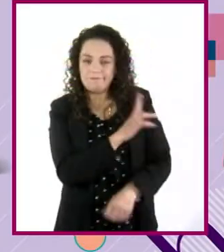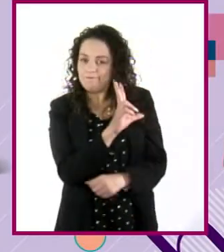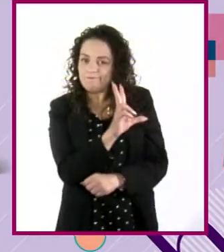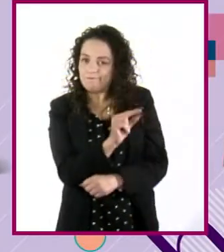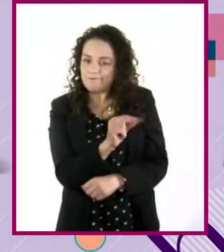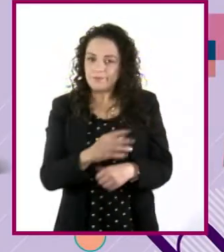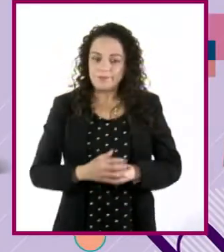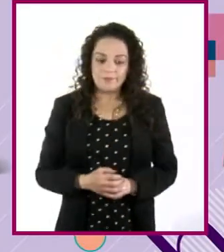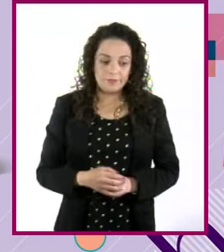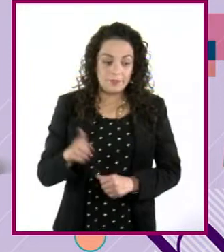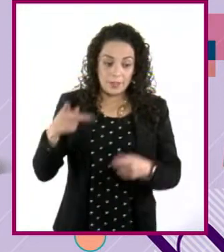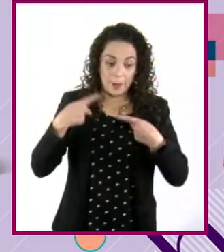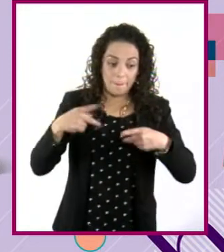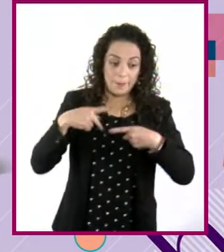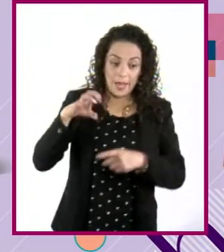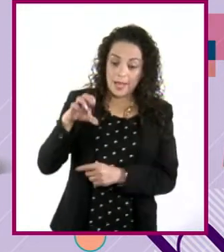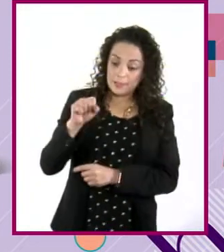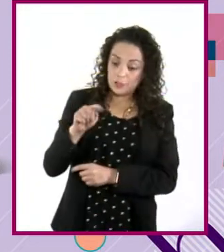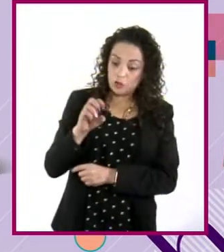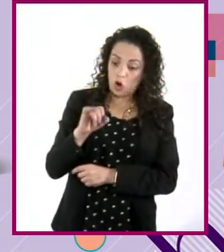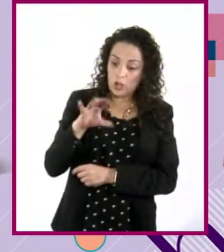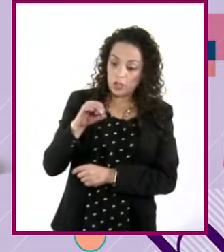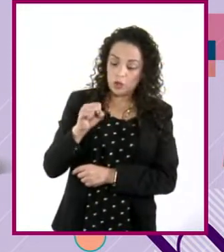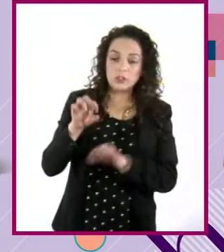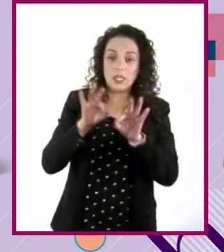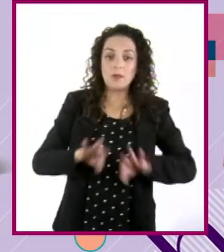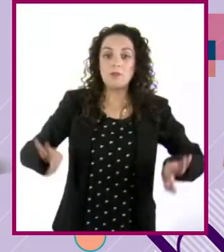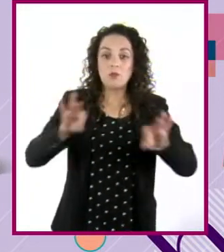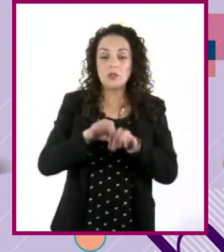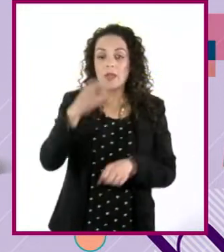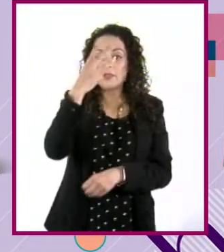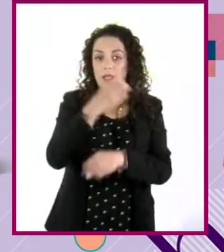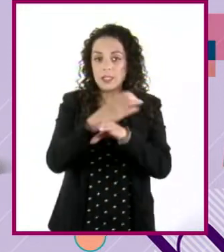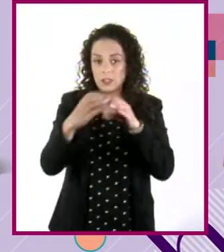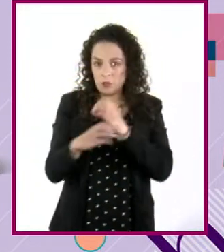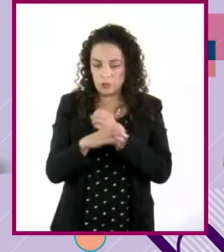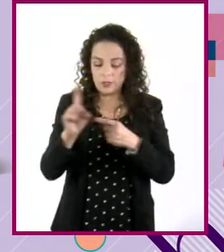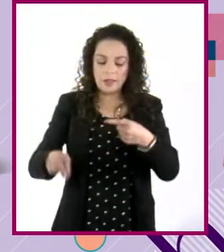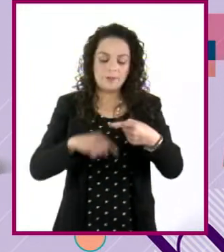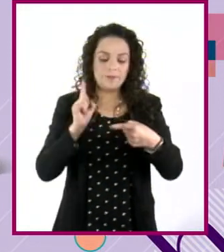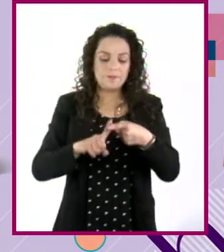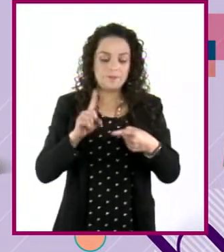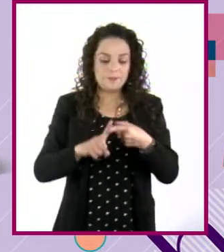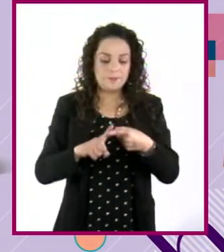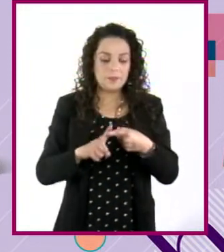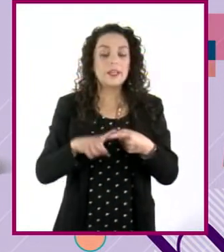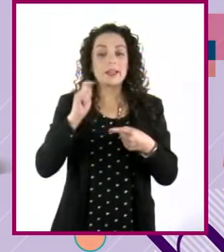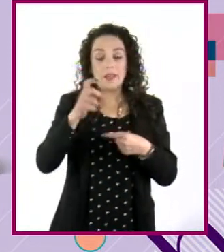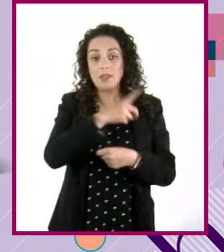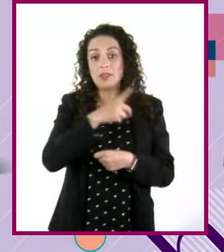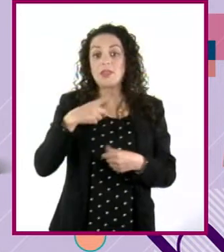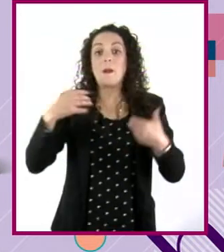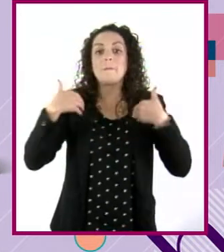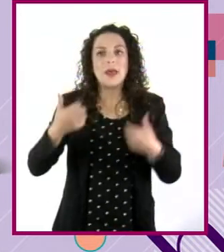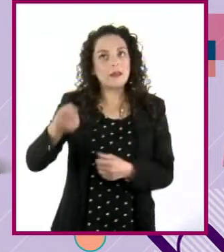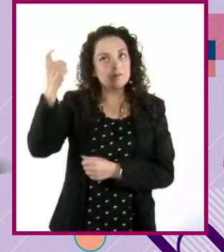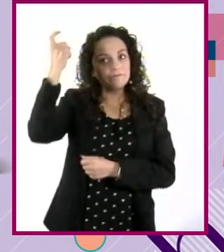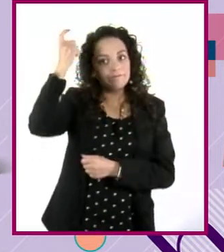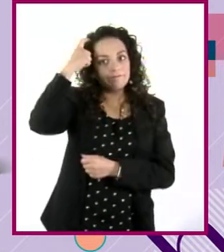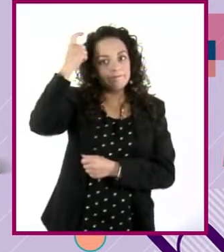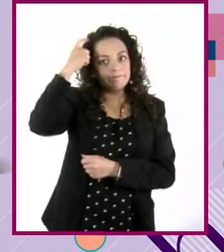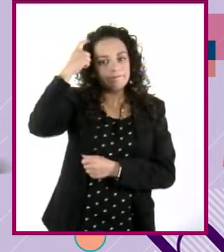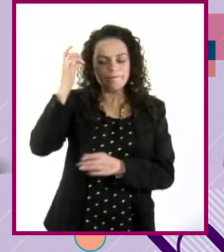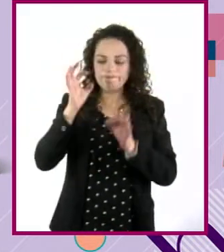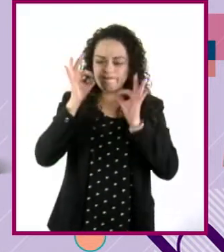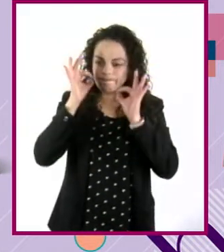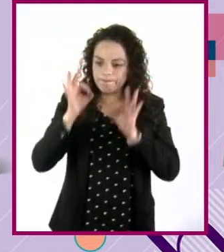era importante distinguir tres cosas. En primer lugar, estaba el deber racional, que se basaba en la